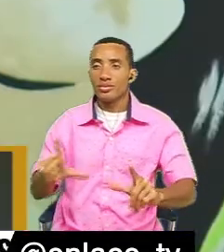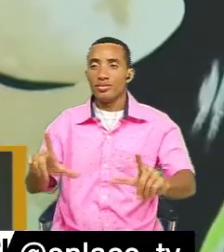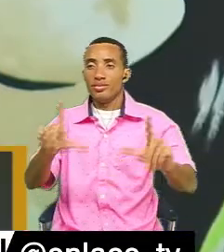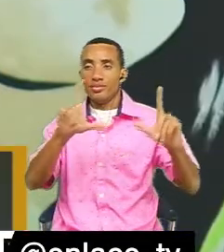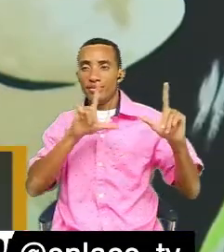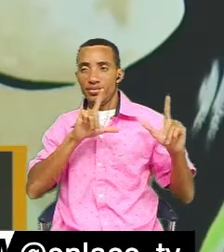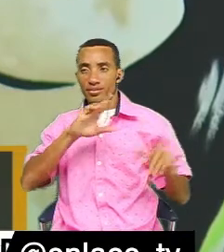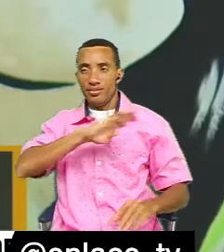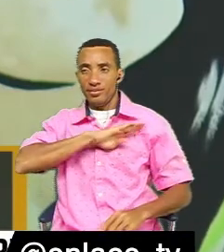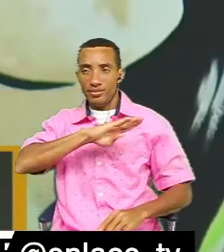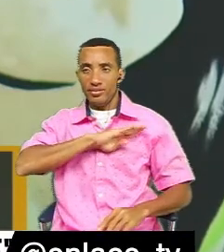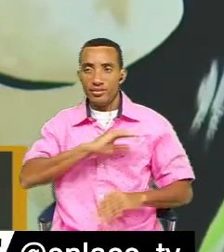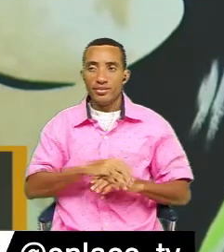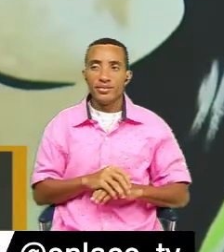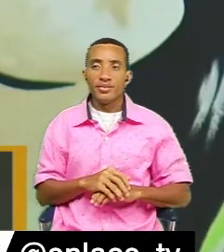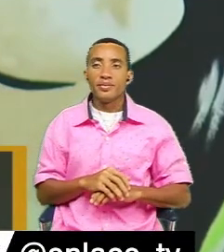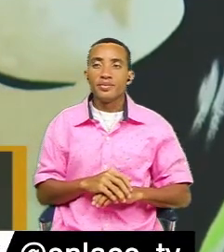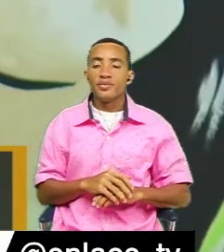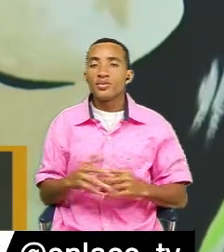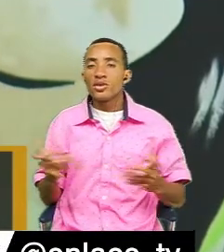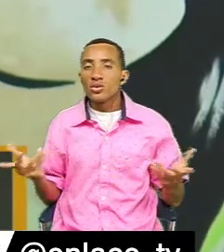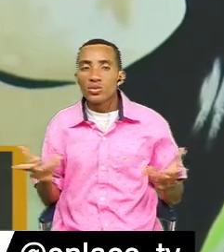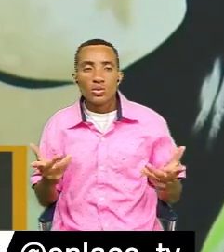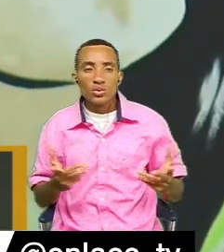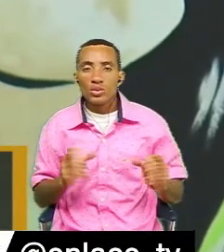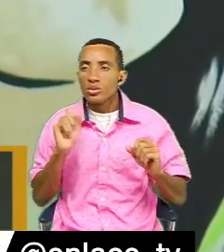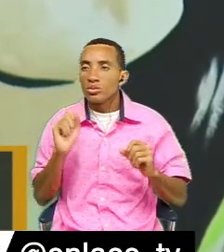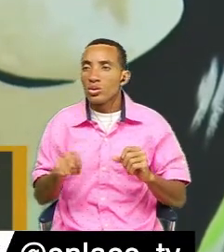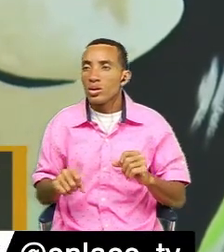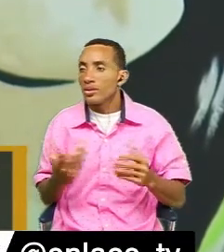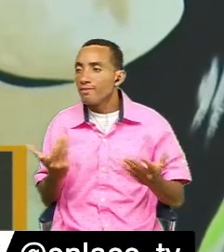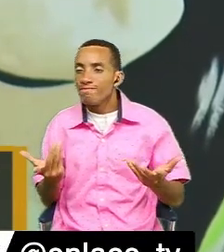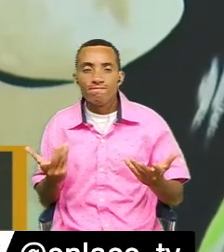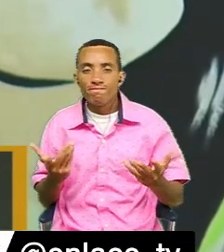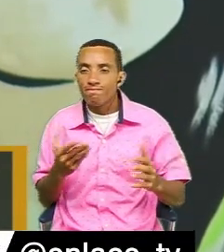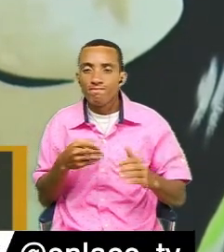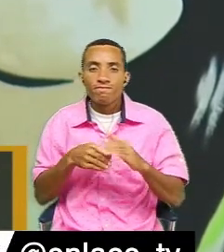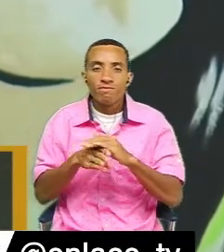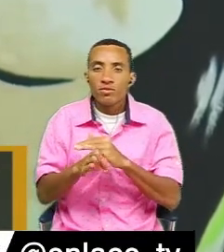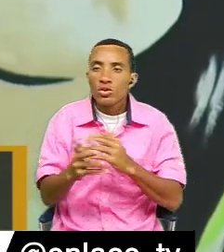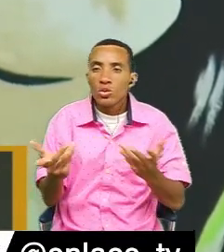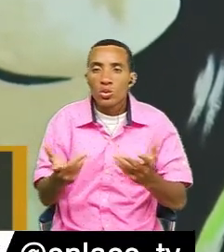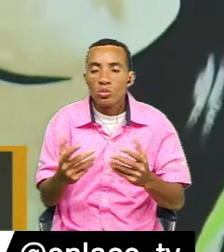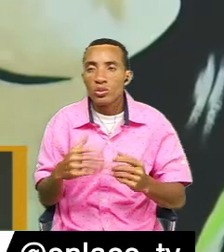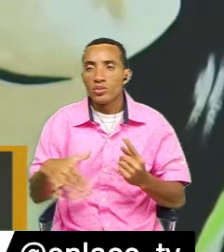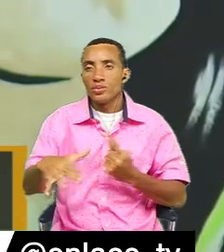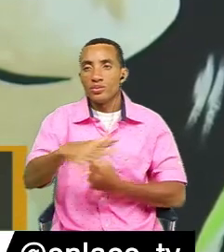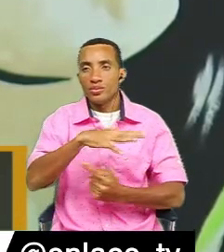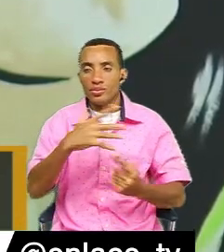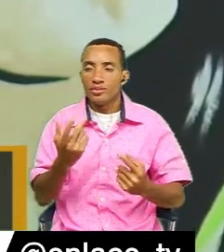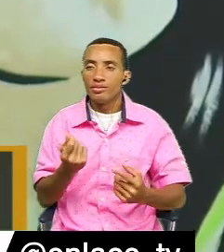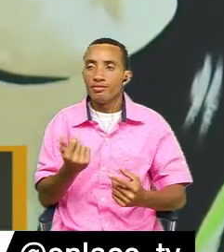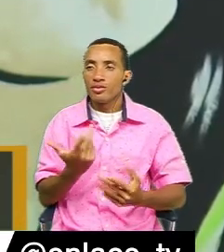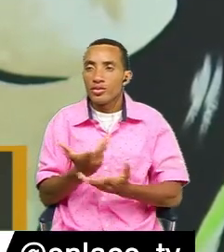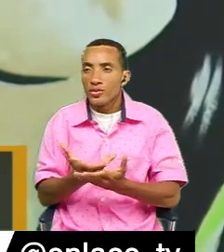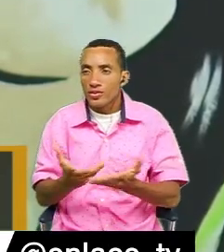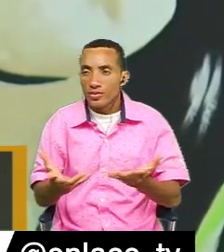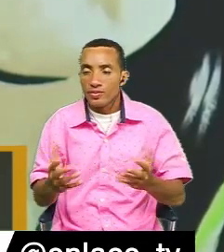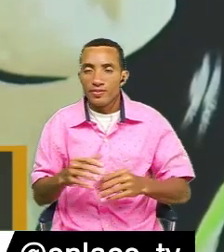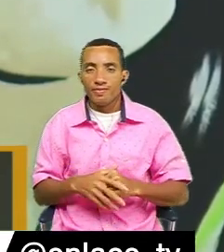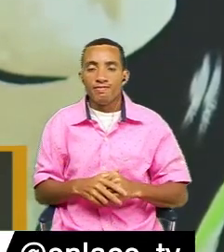Venía buscando como ese espacio donde también ella poder encontrando como responder a su situación económica, realidad,